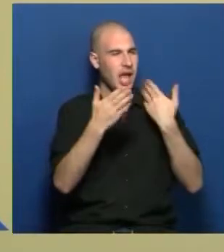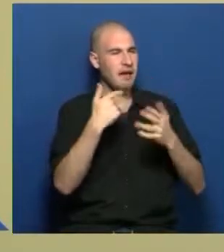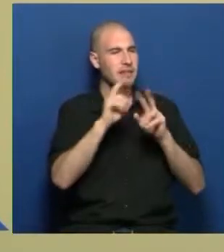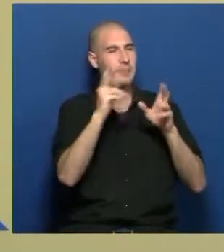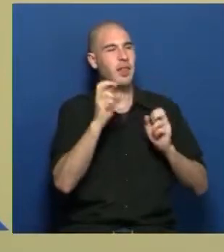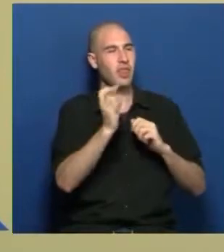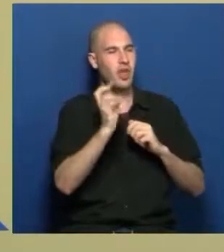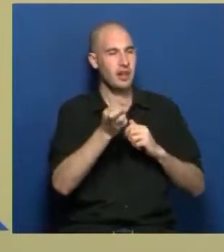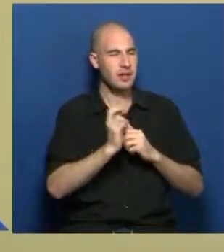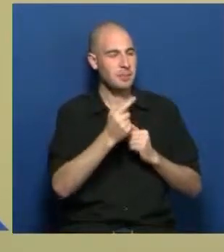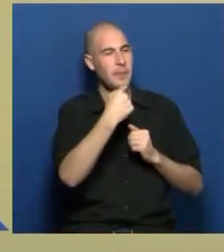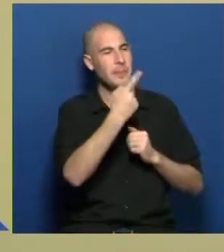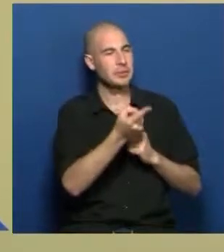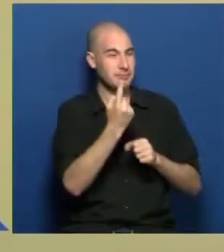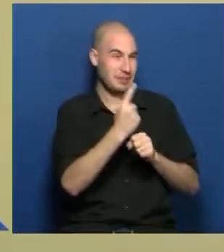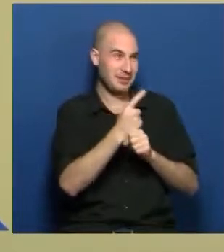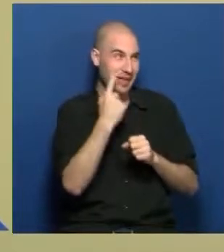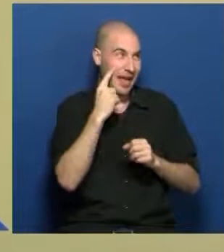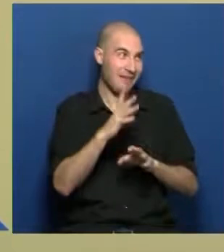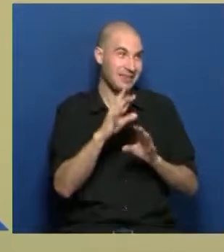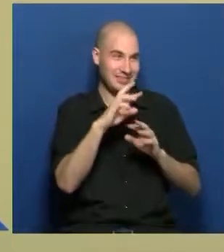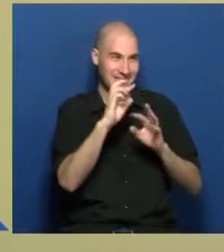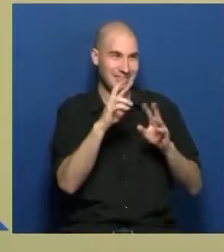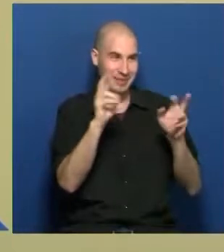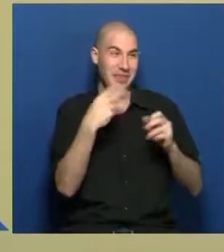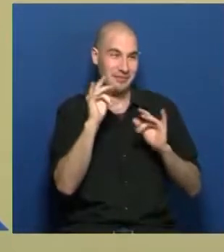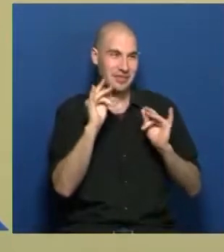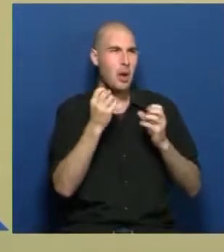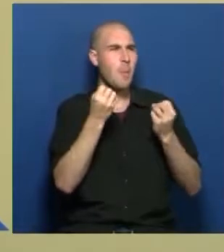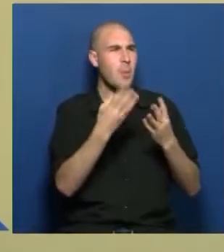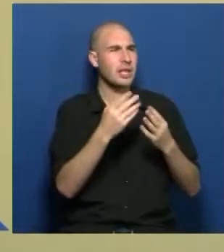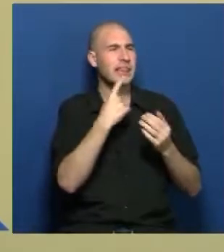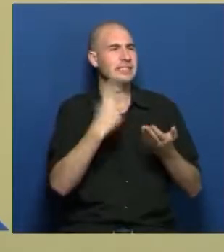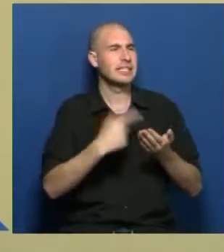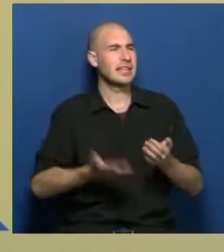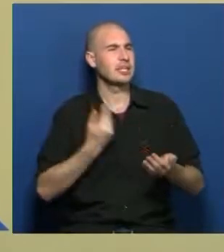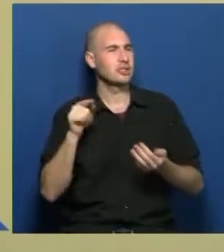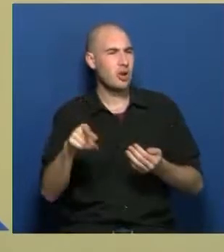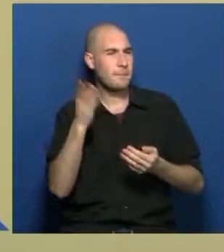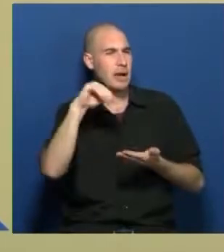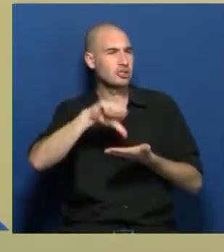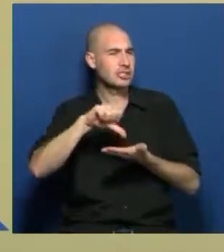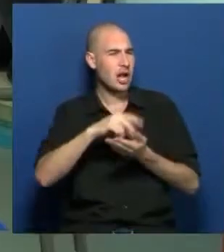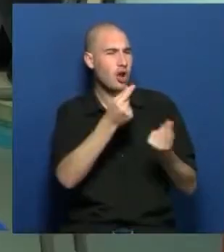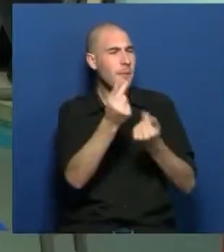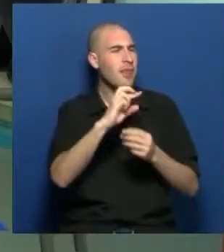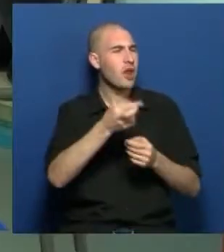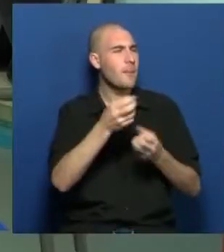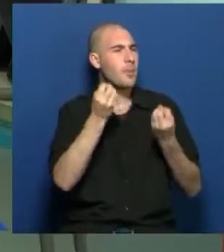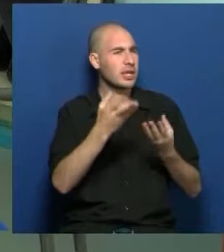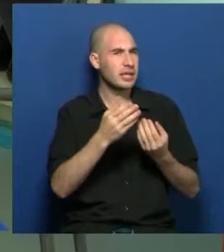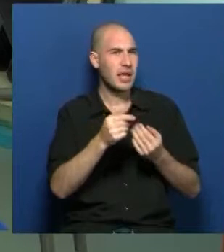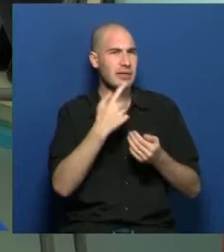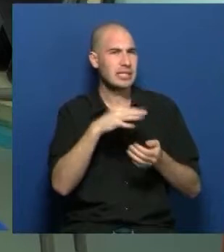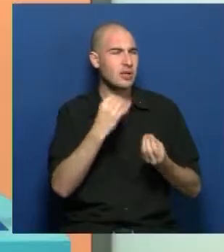es el tema del dólar. Te pregunto primero, sí que es un gran tema. ¿Por qué decide Federico Sturzenegger salir a comprar dólares? ¿Cómo lo